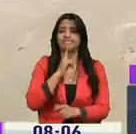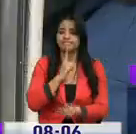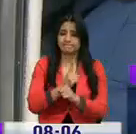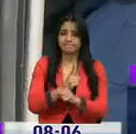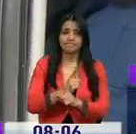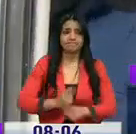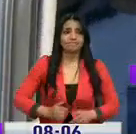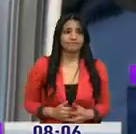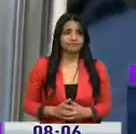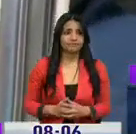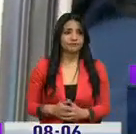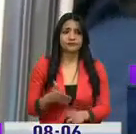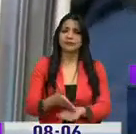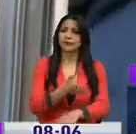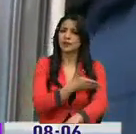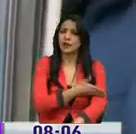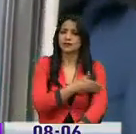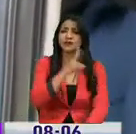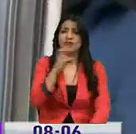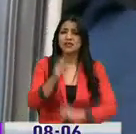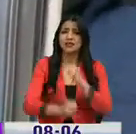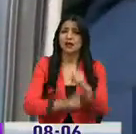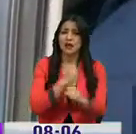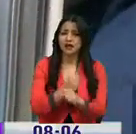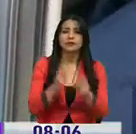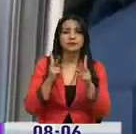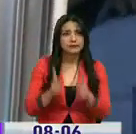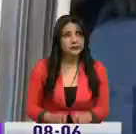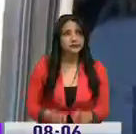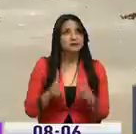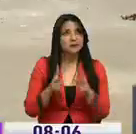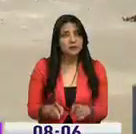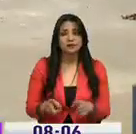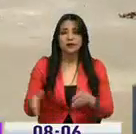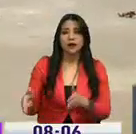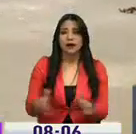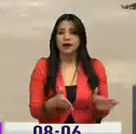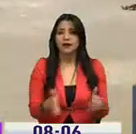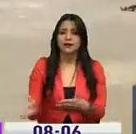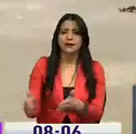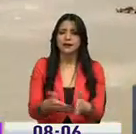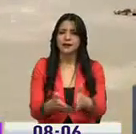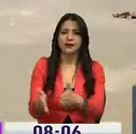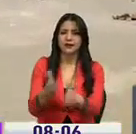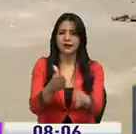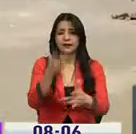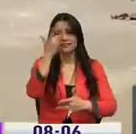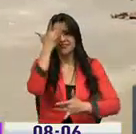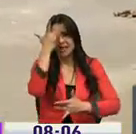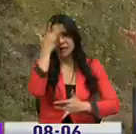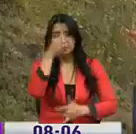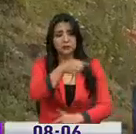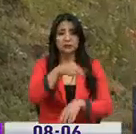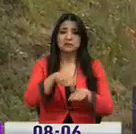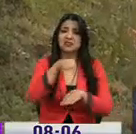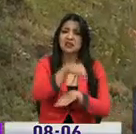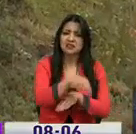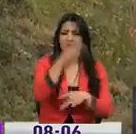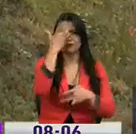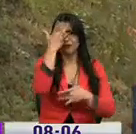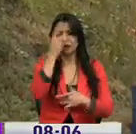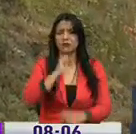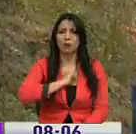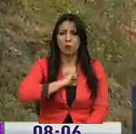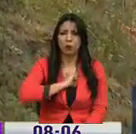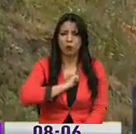moradores. Ya hemos pasado aquí 20 años con lo mismo y lo mismo, y enfermo mis nietitos